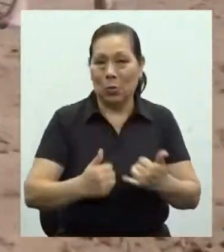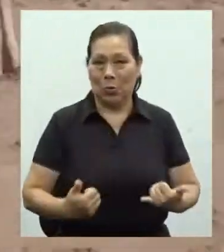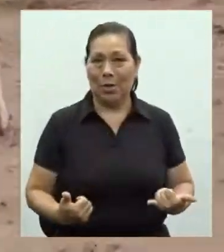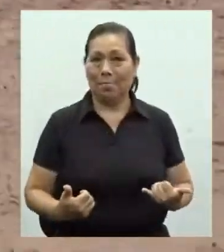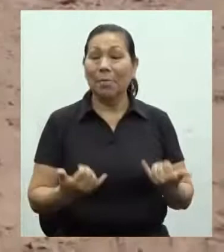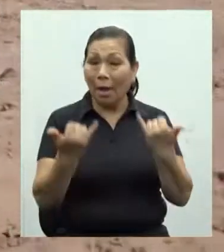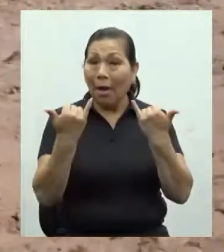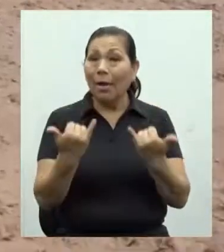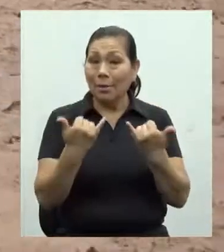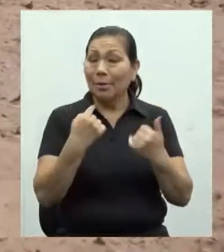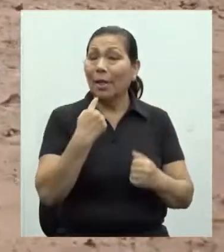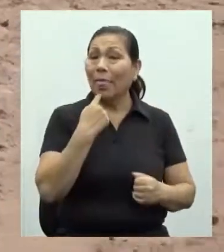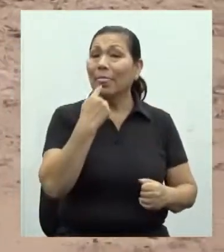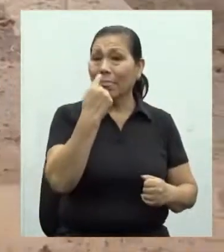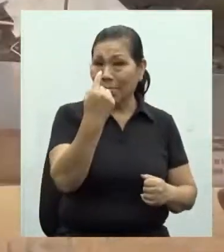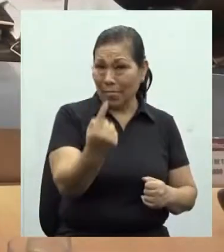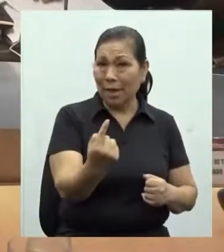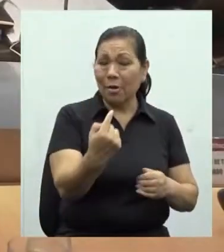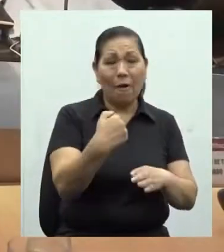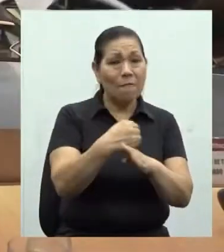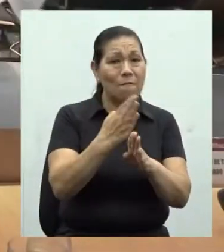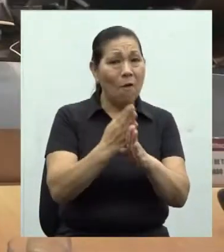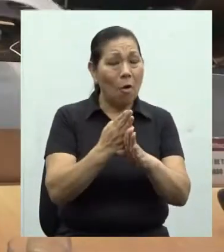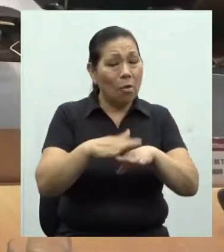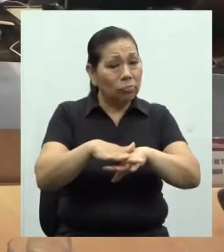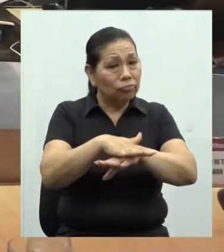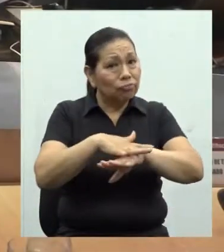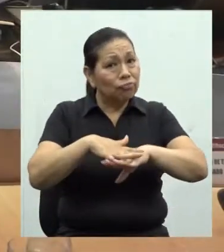Esta segunda transmisión forma parte del